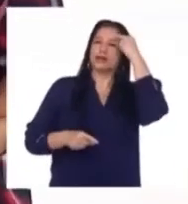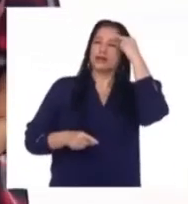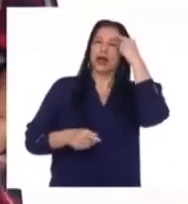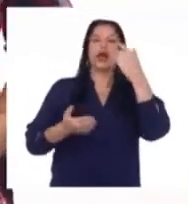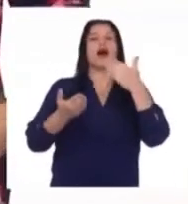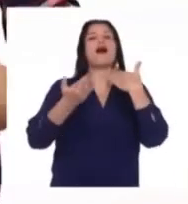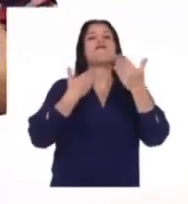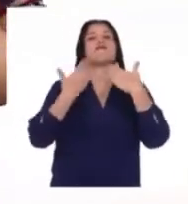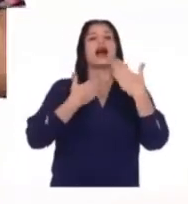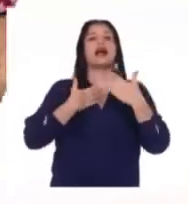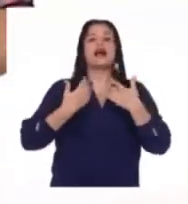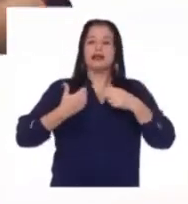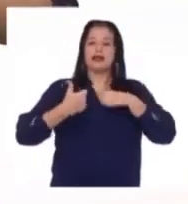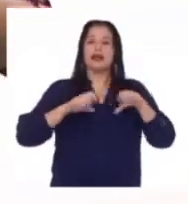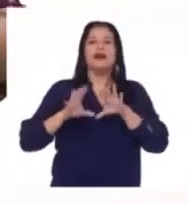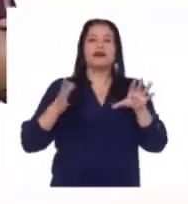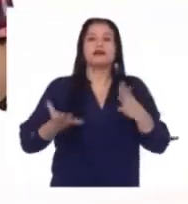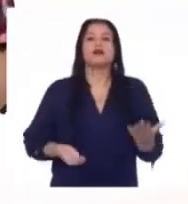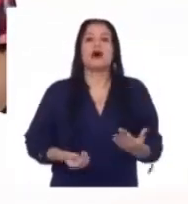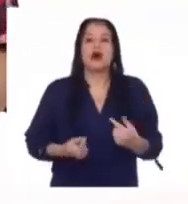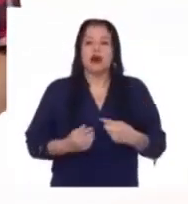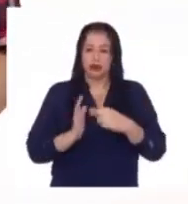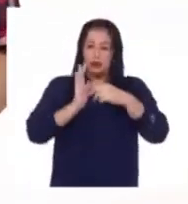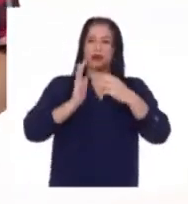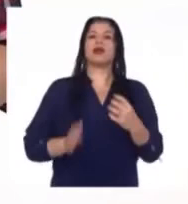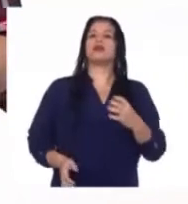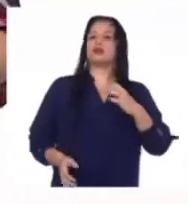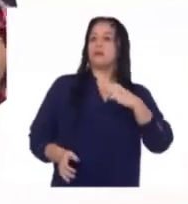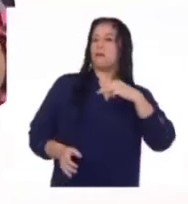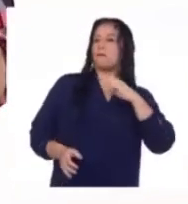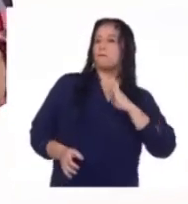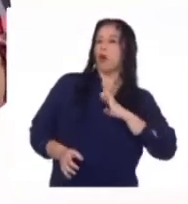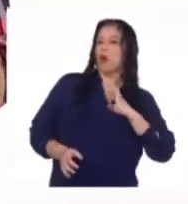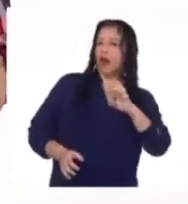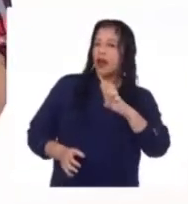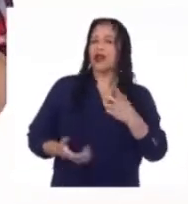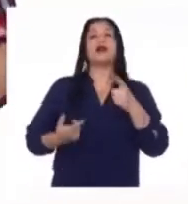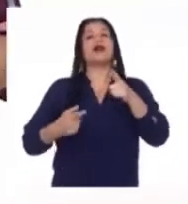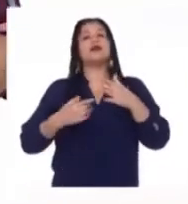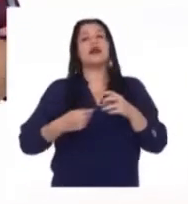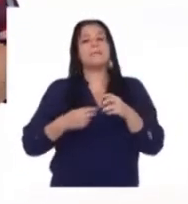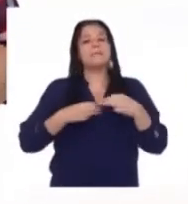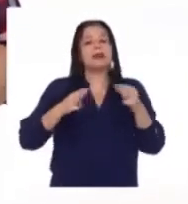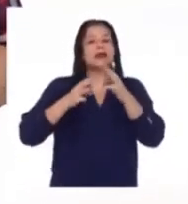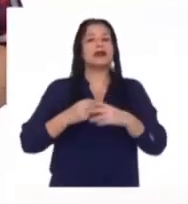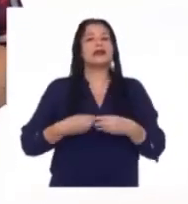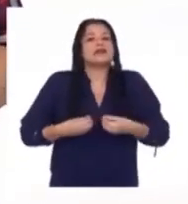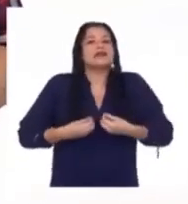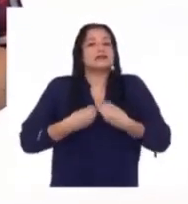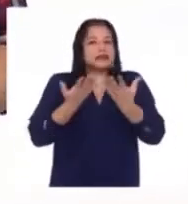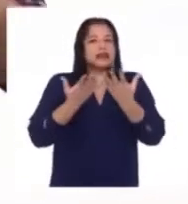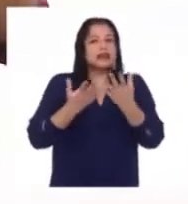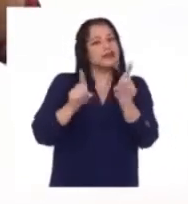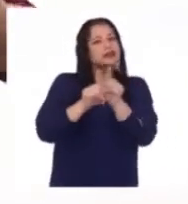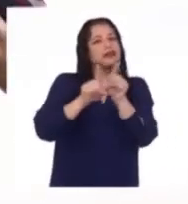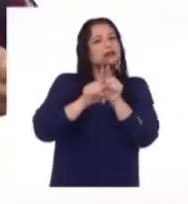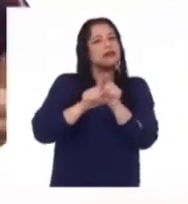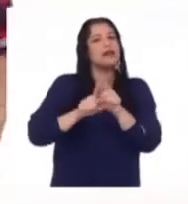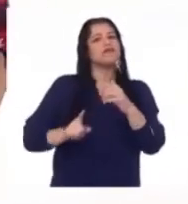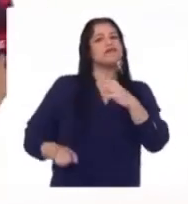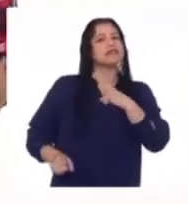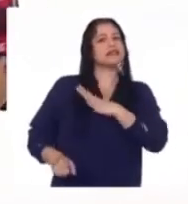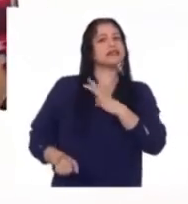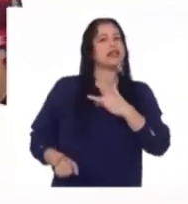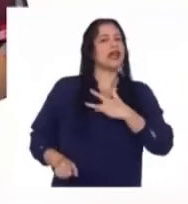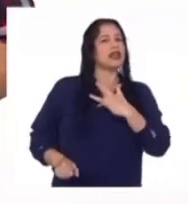actuar, de establecer validez moral y un modo de expresarse y sentir. Vamos